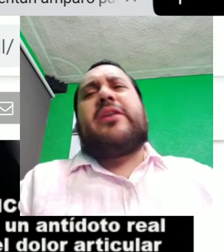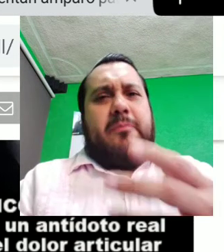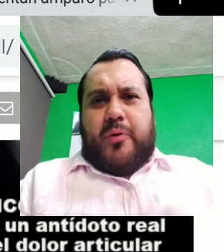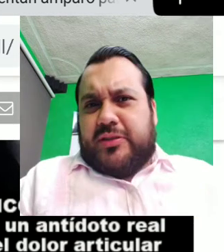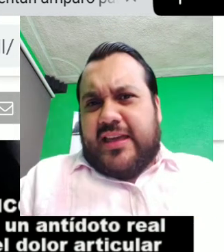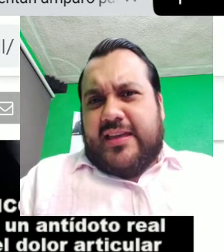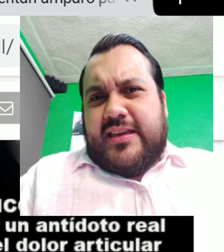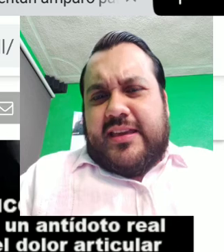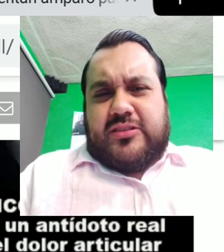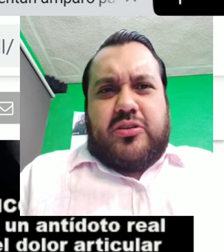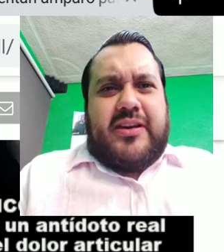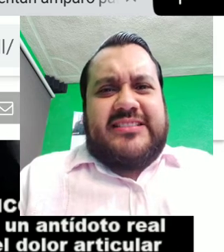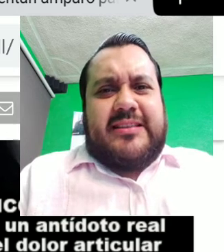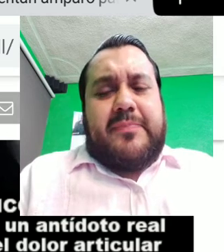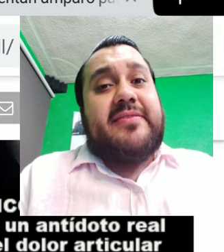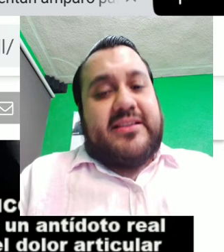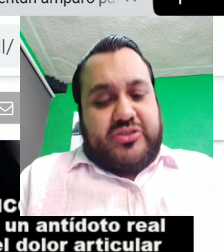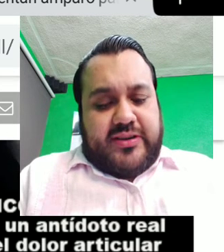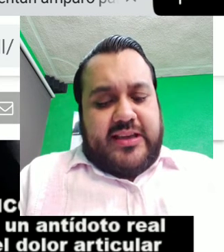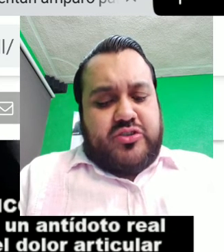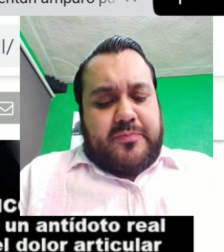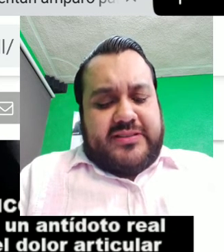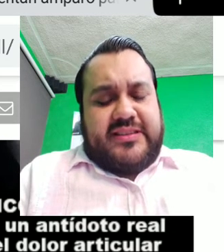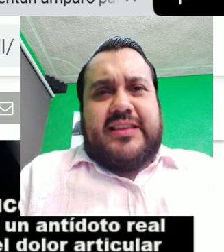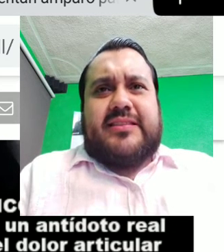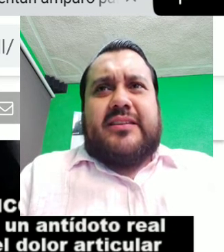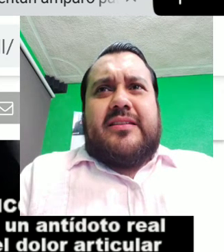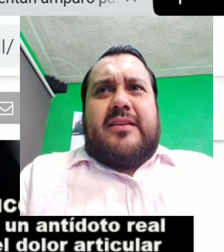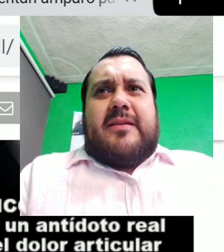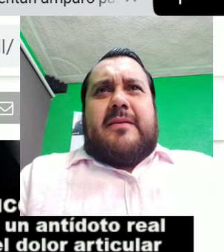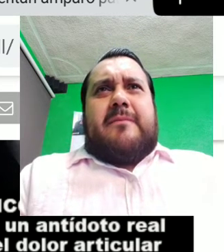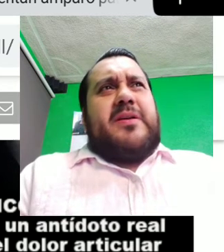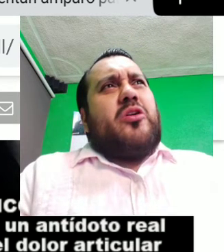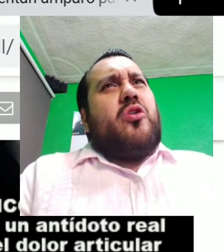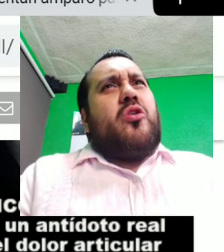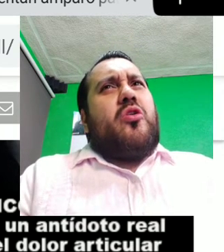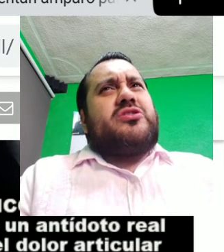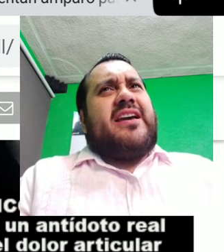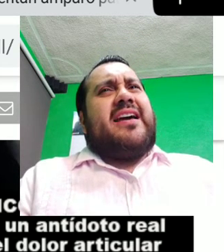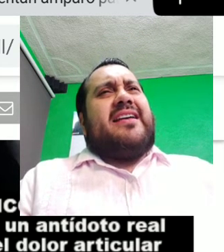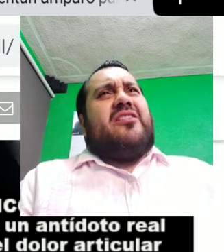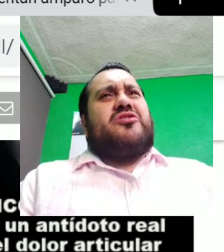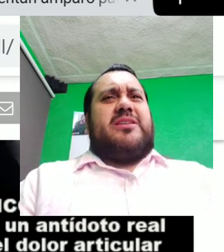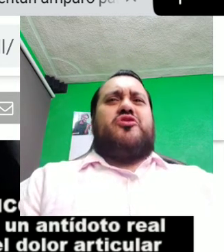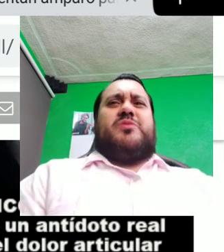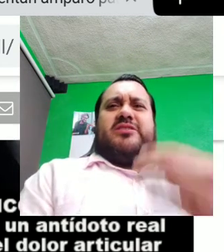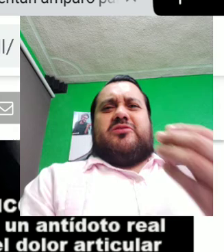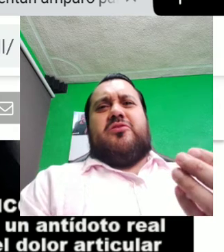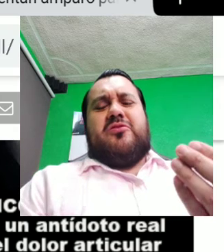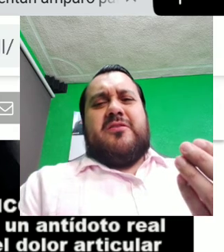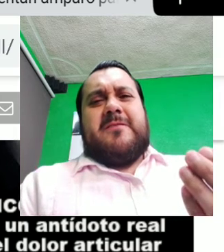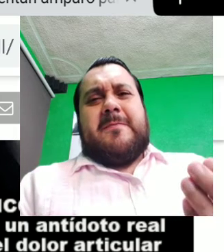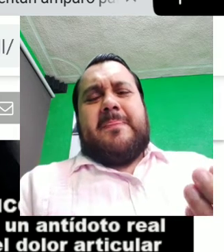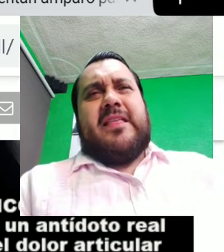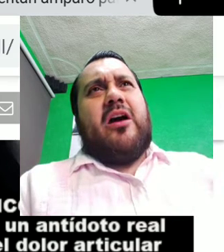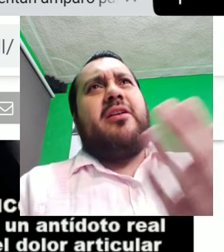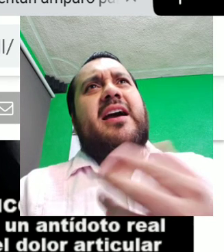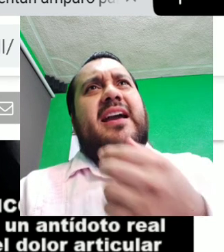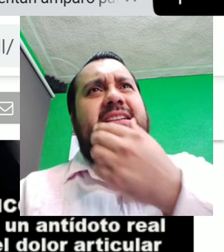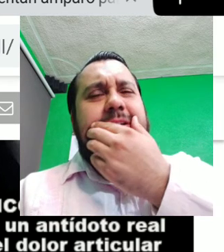lo que importa en todo este plan de acción que ha hecho el presidente pero o sea los hemos visto